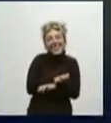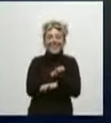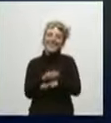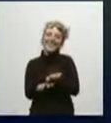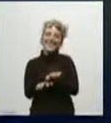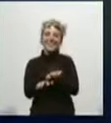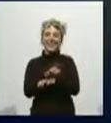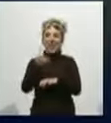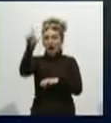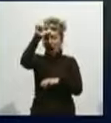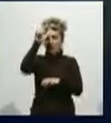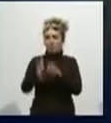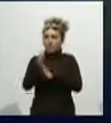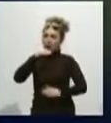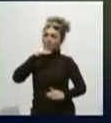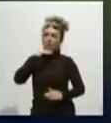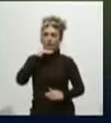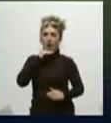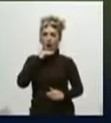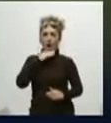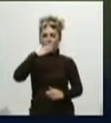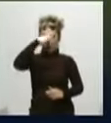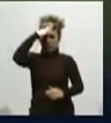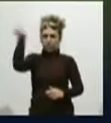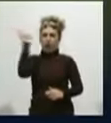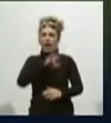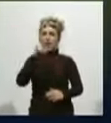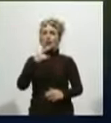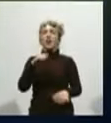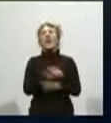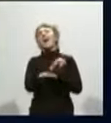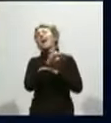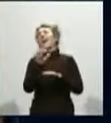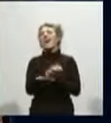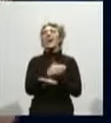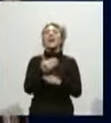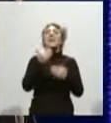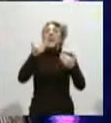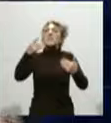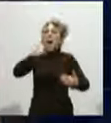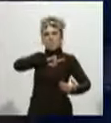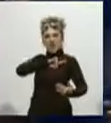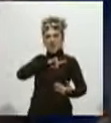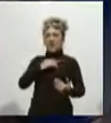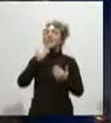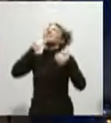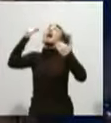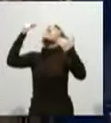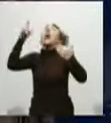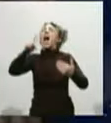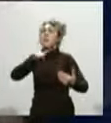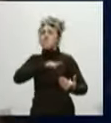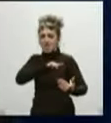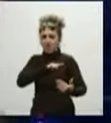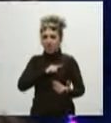El alemán se vino mosqueado. Y el canario dice, yayo, ¿tú de qué te ríes? Se ponía el chino, gracias a mí. Gracias a mí.